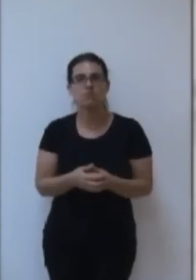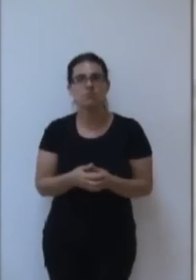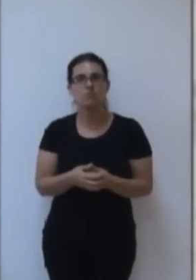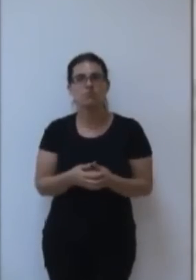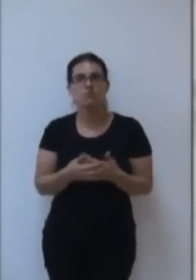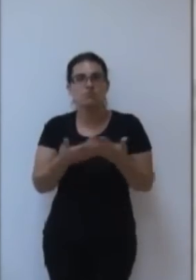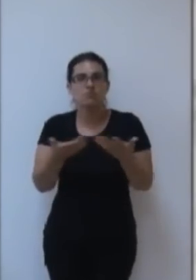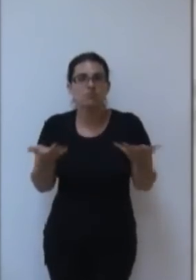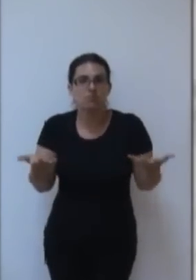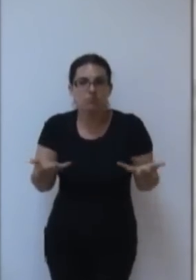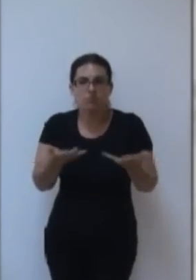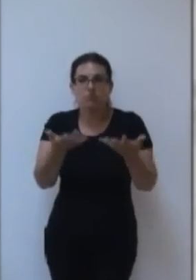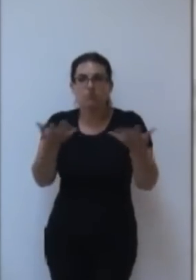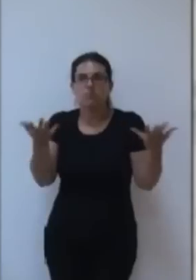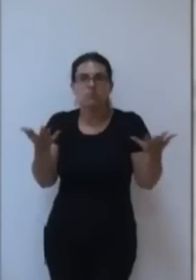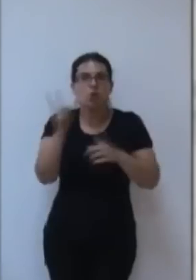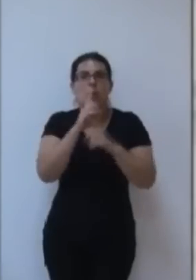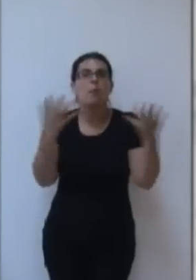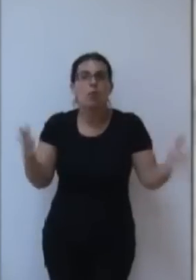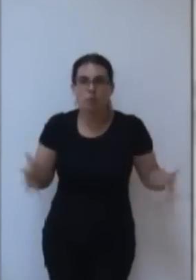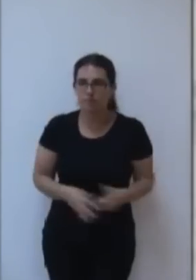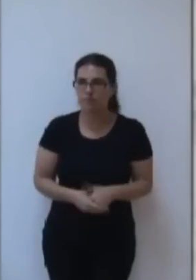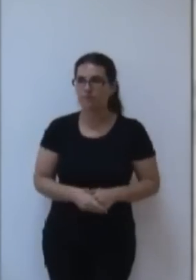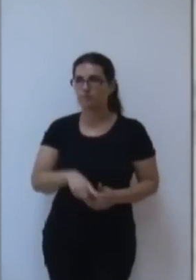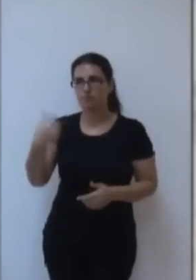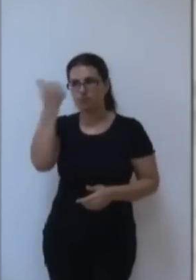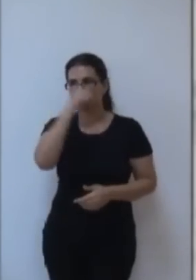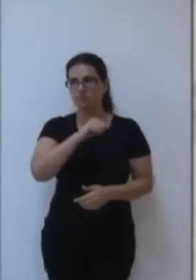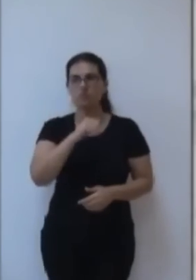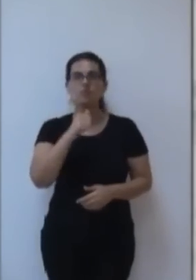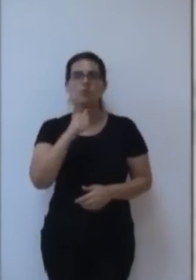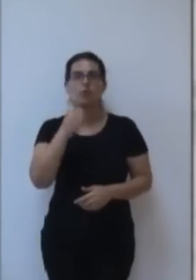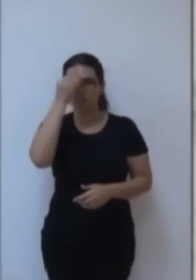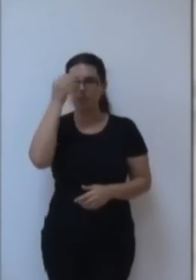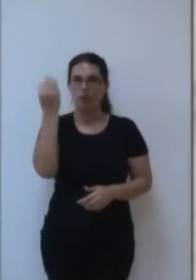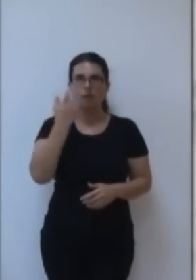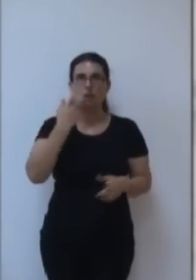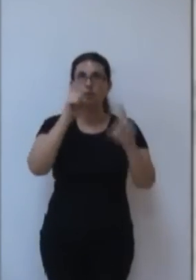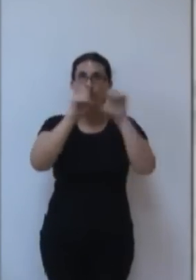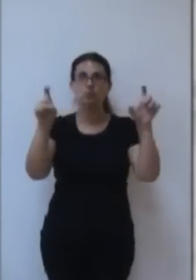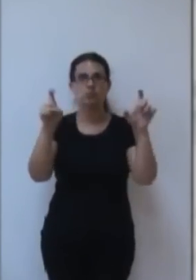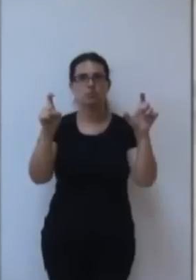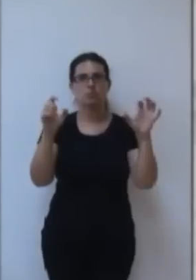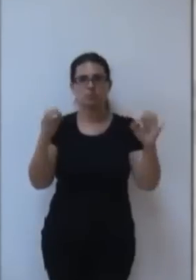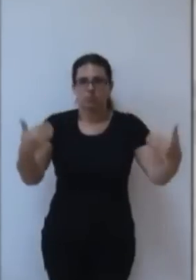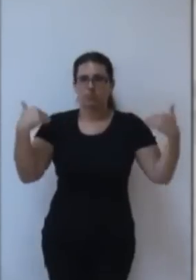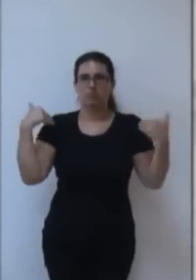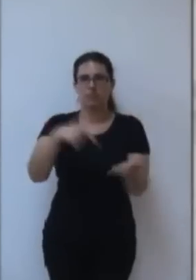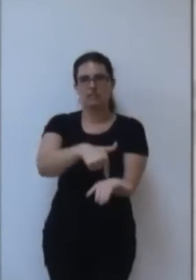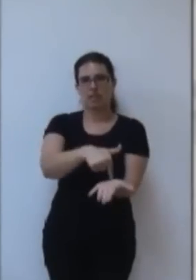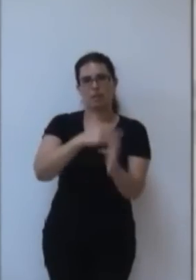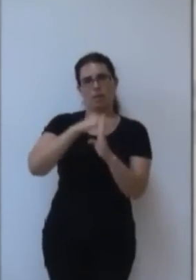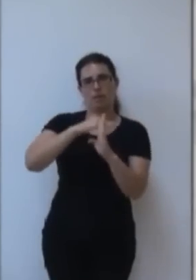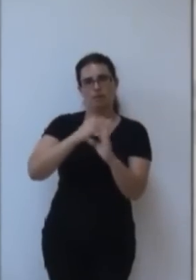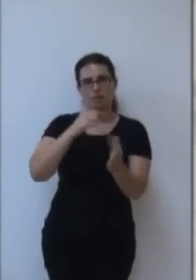¿Dónde está ahí el Yo creo que haría falta que algún organismo se responsabilizase de aumentar este nivel de exigencia, ¿no? Es intolerable